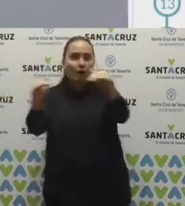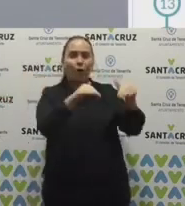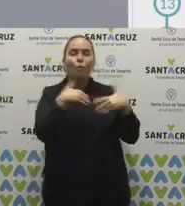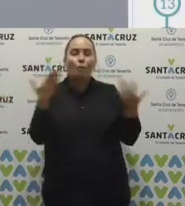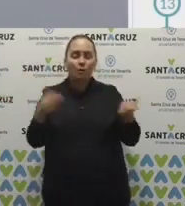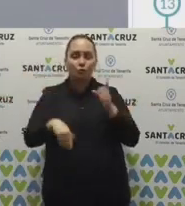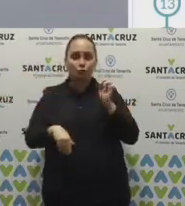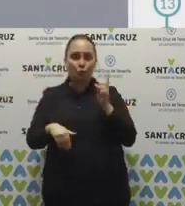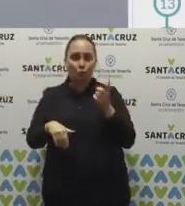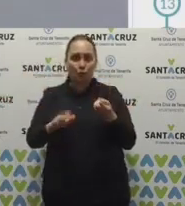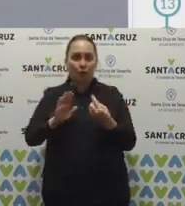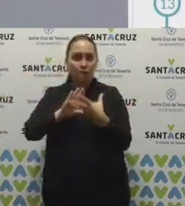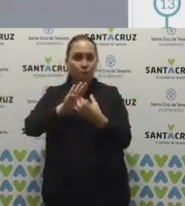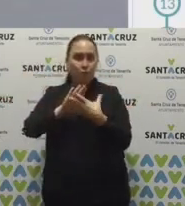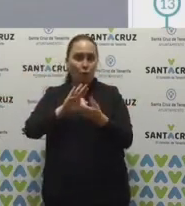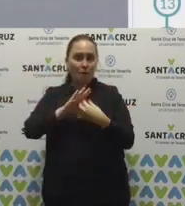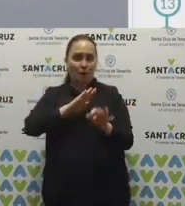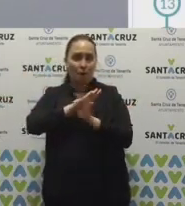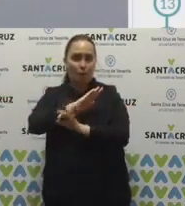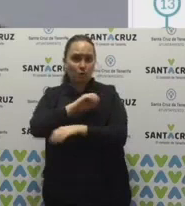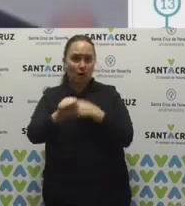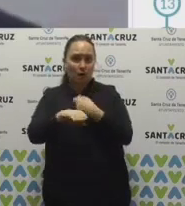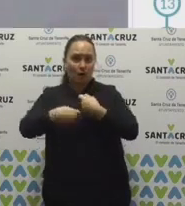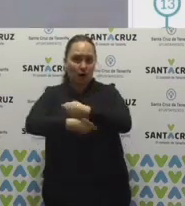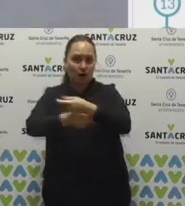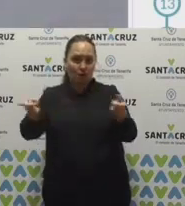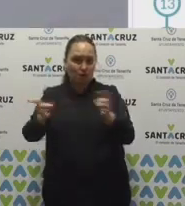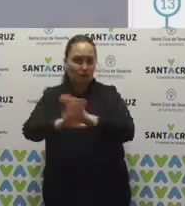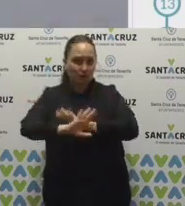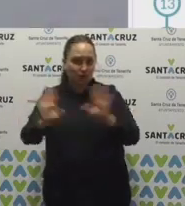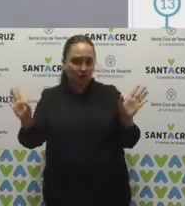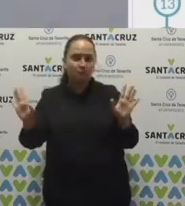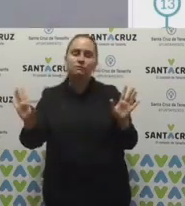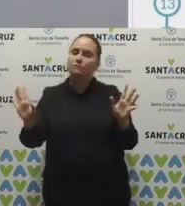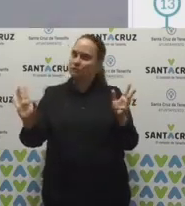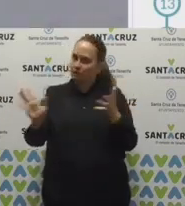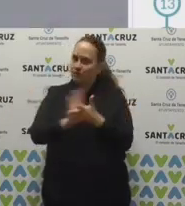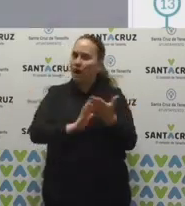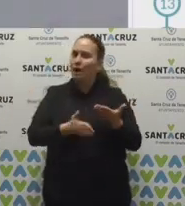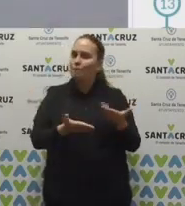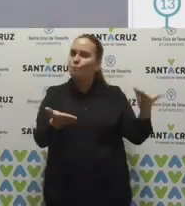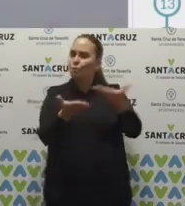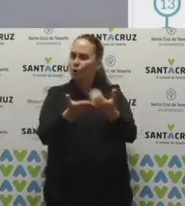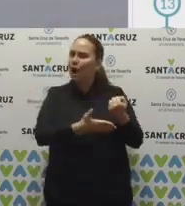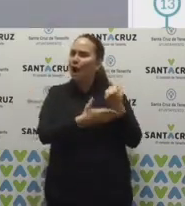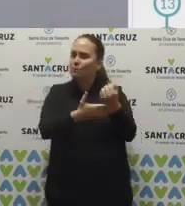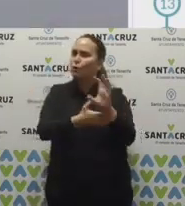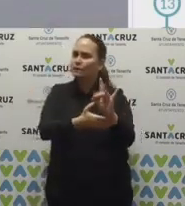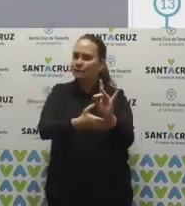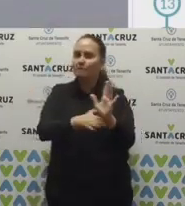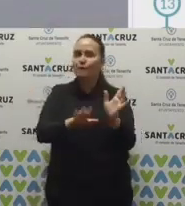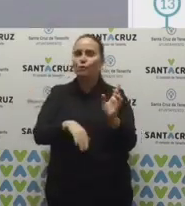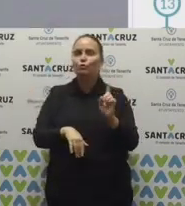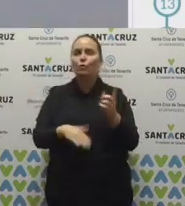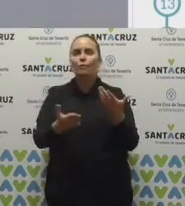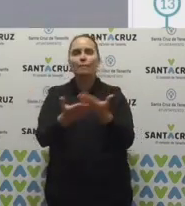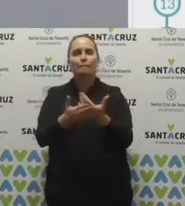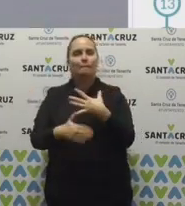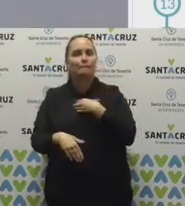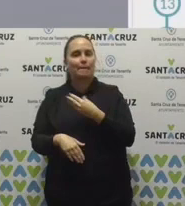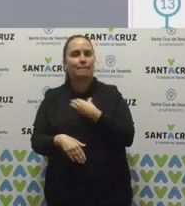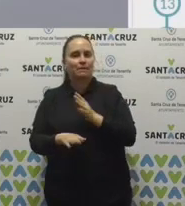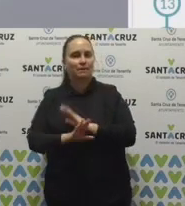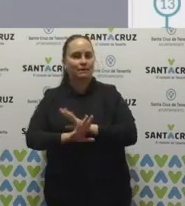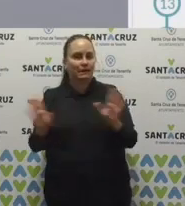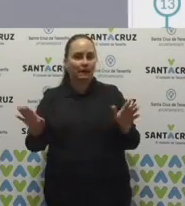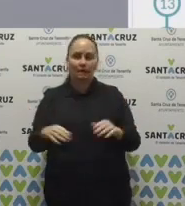santa cruz y desde luego la moción nos parece tan oportuna que la vamos a apoyar pero lo que nos gustaría es que no sólo quedara en un papel de una moción sino que